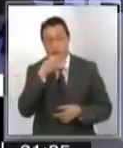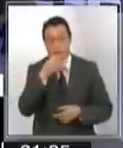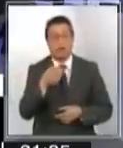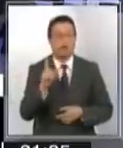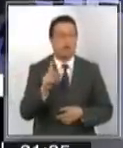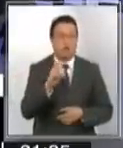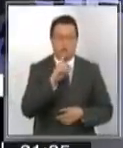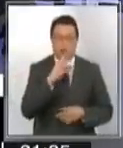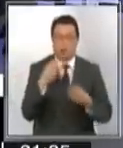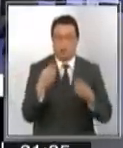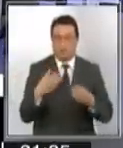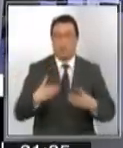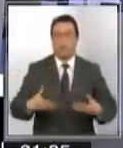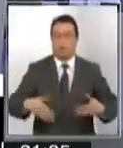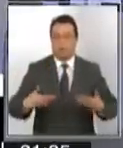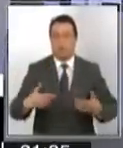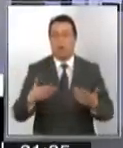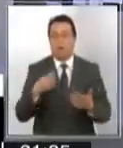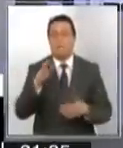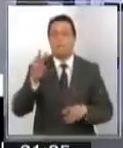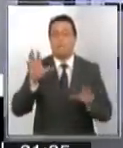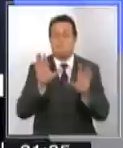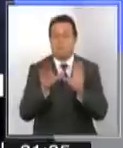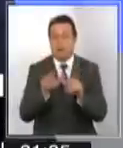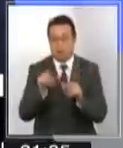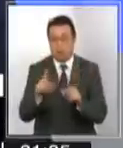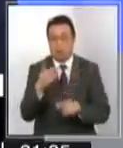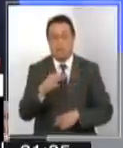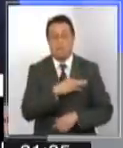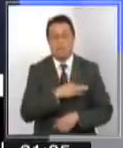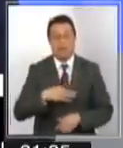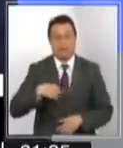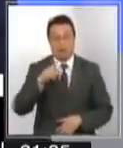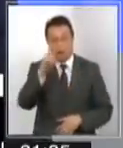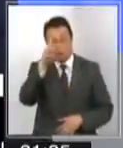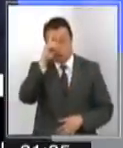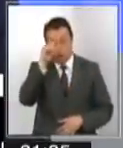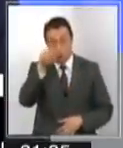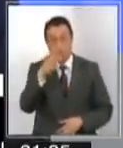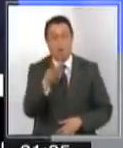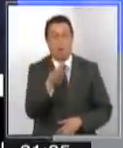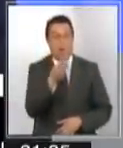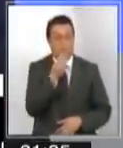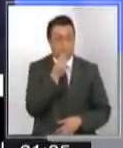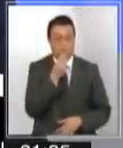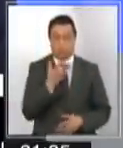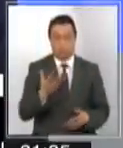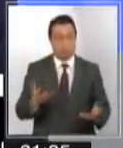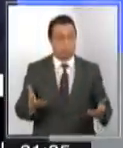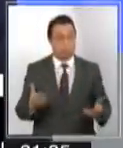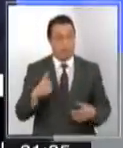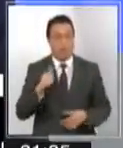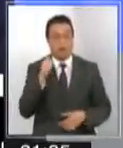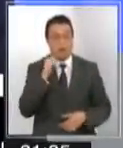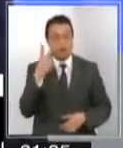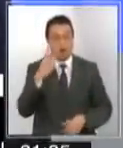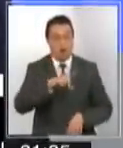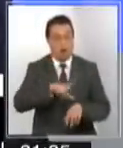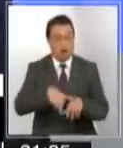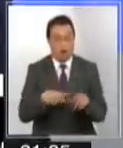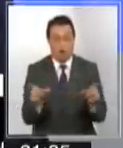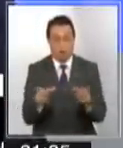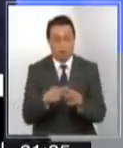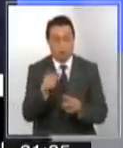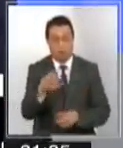conveniente fomentar el uso de la marihuana. Tenemos una ministra de Salud en silencio, absolutamente en silencio. Ya estuvimos 2 horas en la Comisión de Salud y no